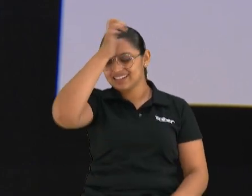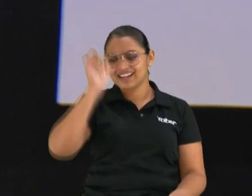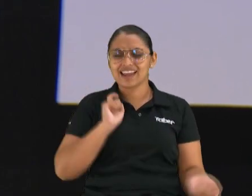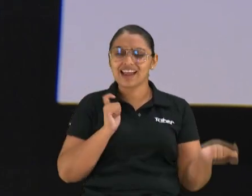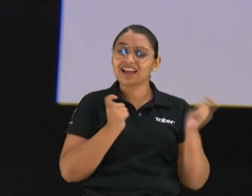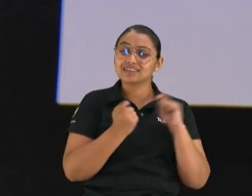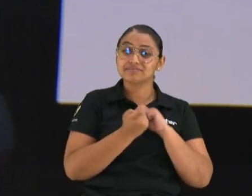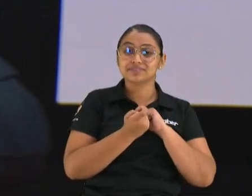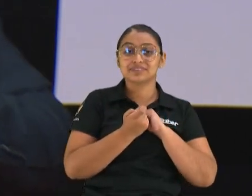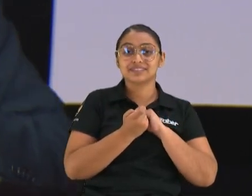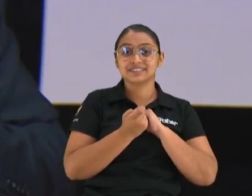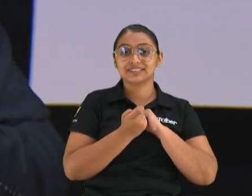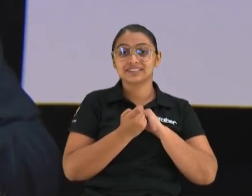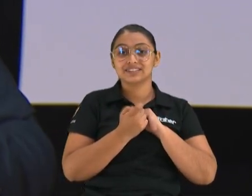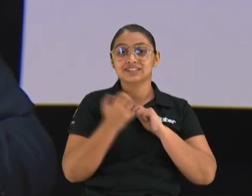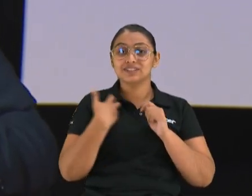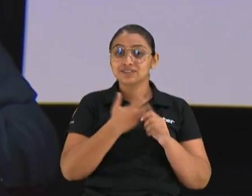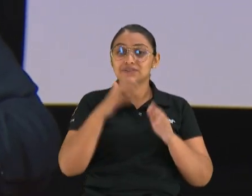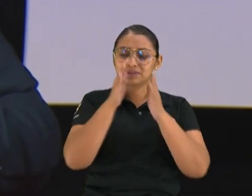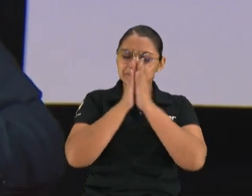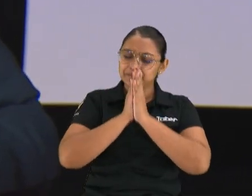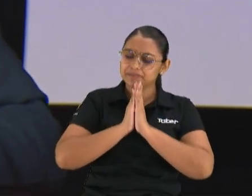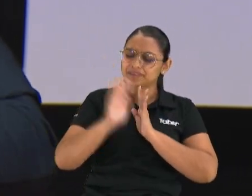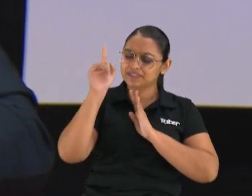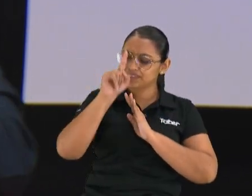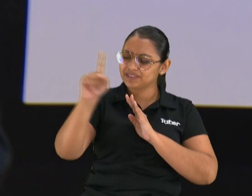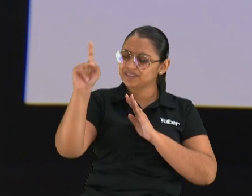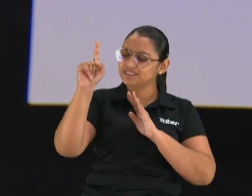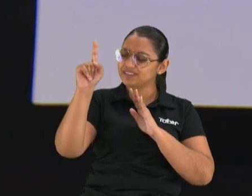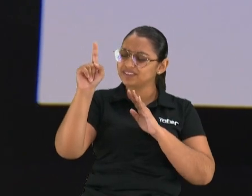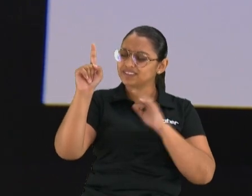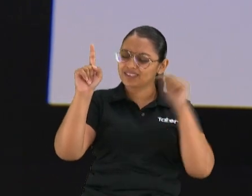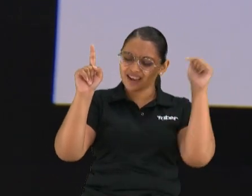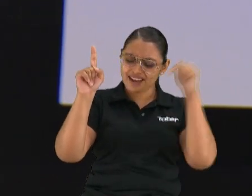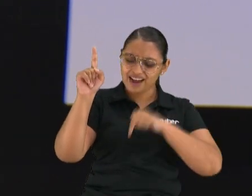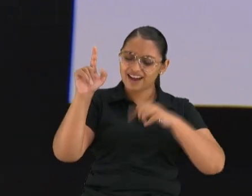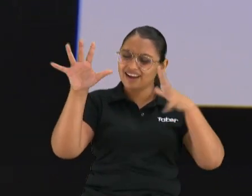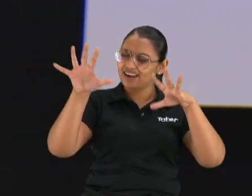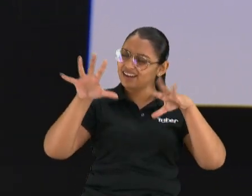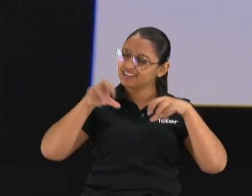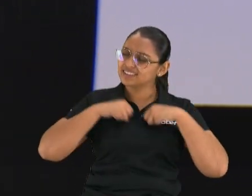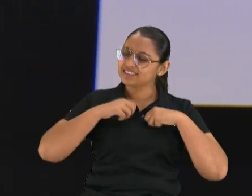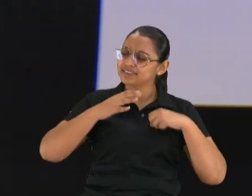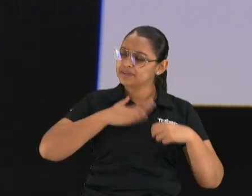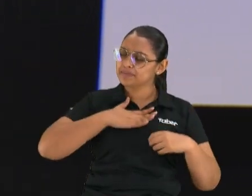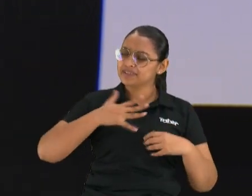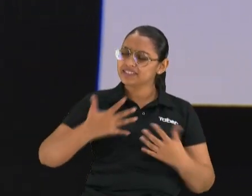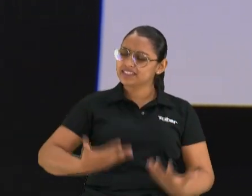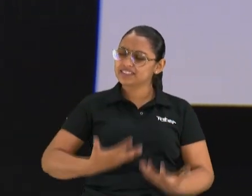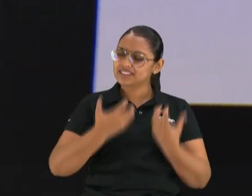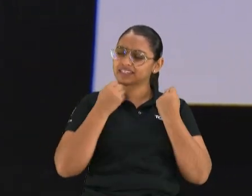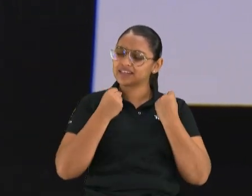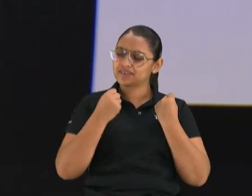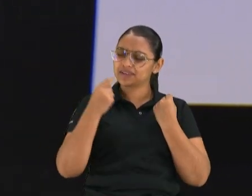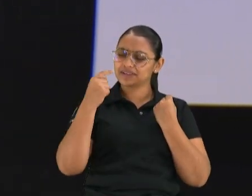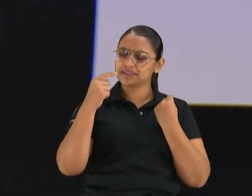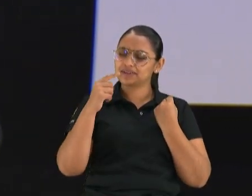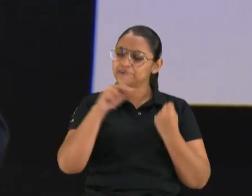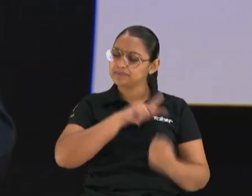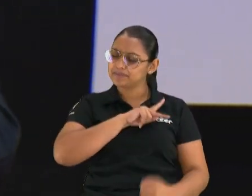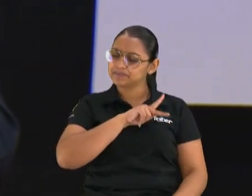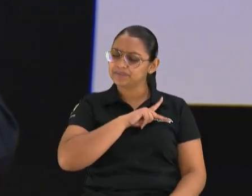porque no oramos y decimos Señor Jesús yo te recibo hoy como mi único es suficiente salvador personal